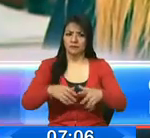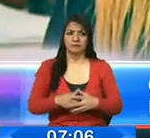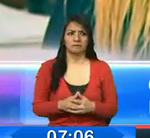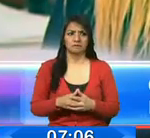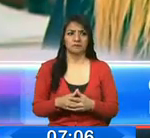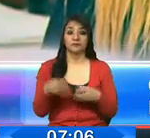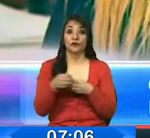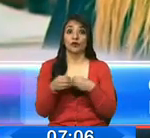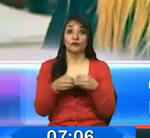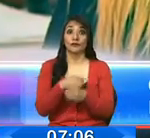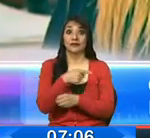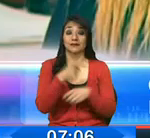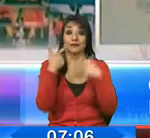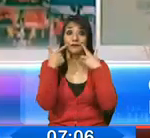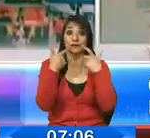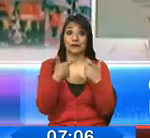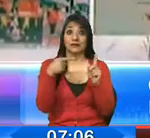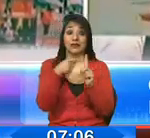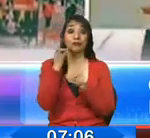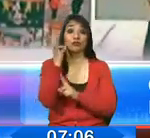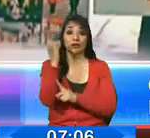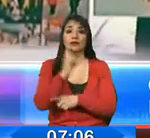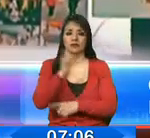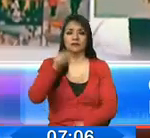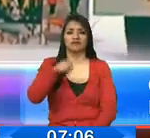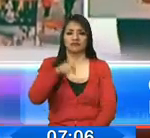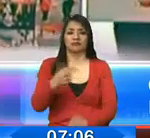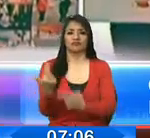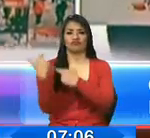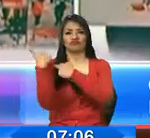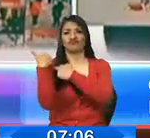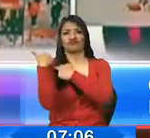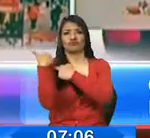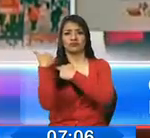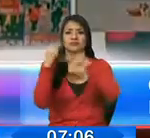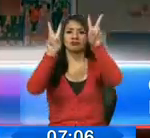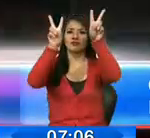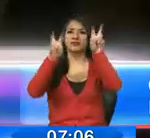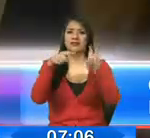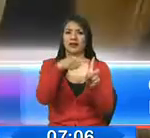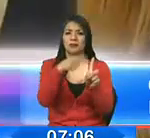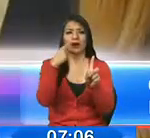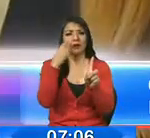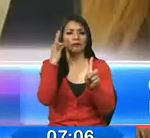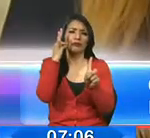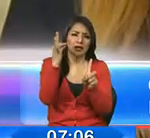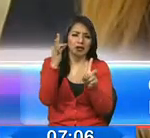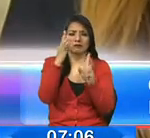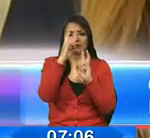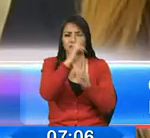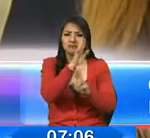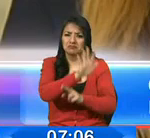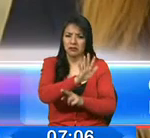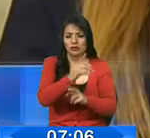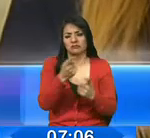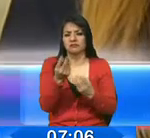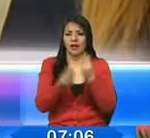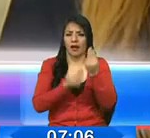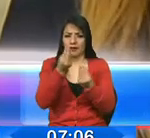de la fiscal Margarita Neira. Ella está a cargo de la novena unidad de violencia de género. Recordemos que se tratan de